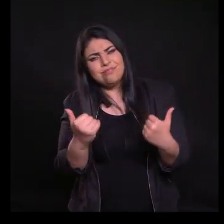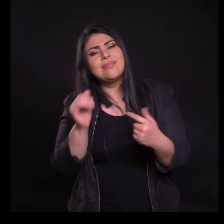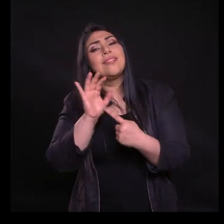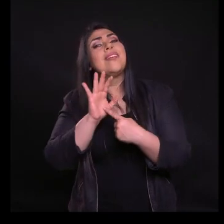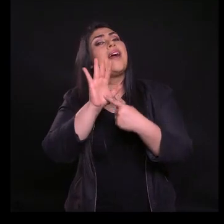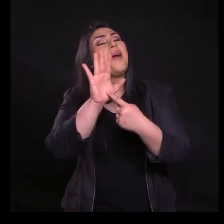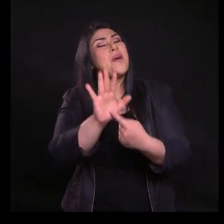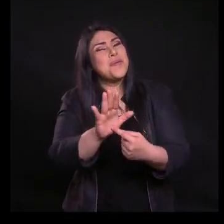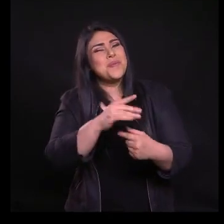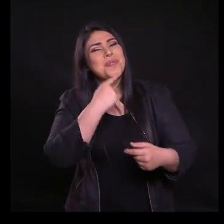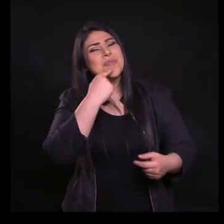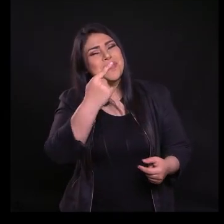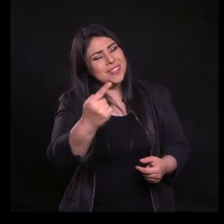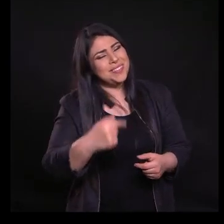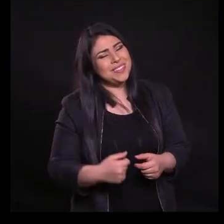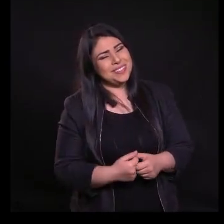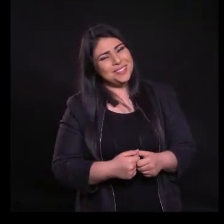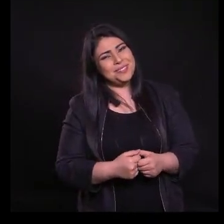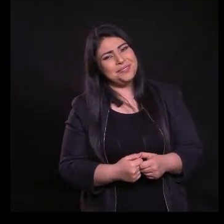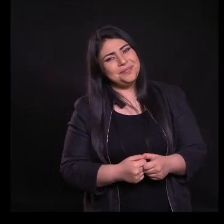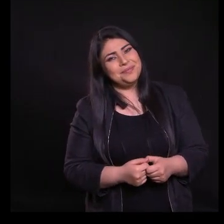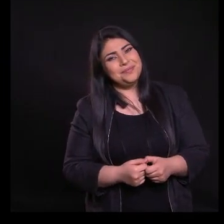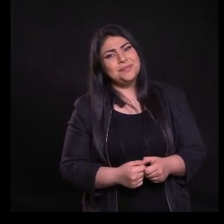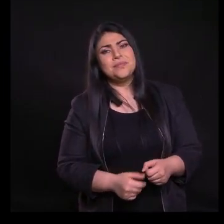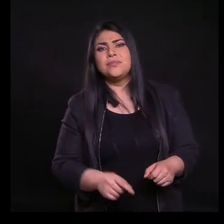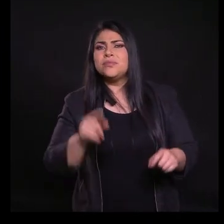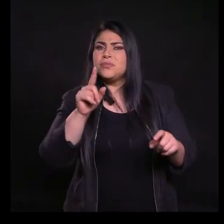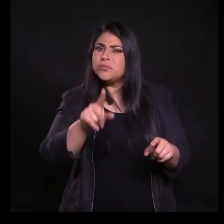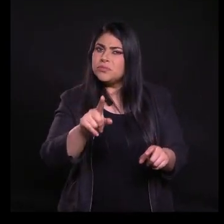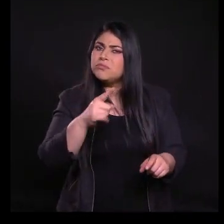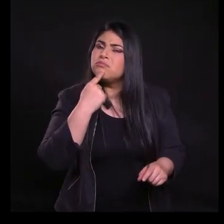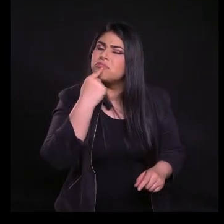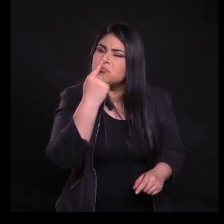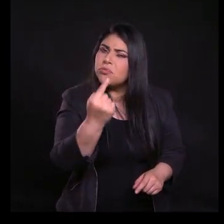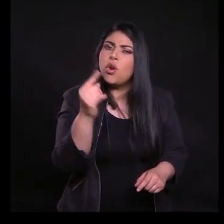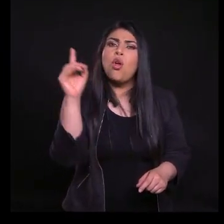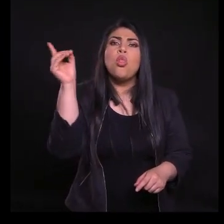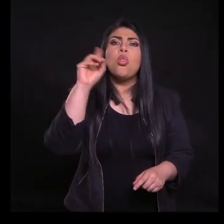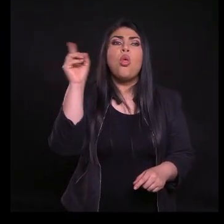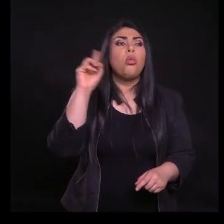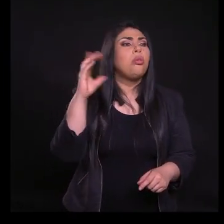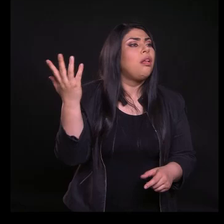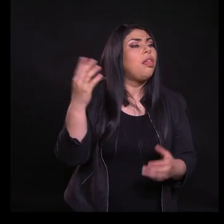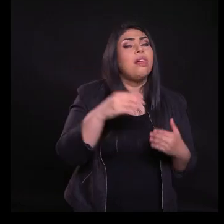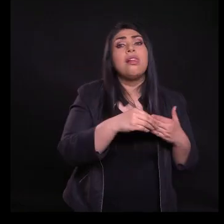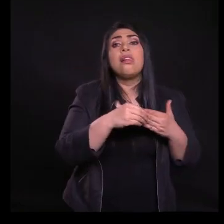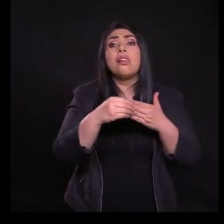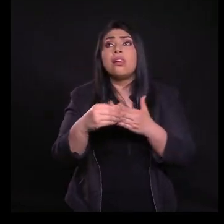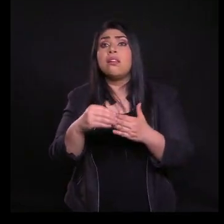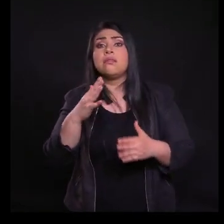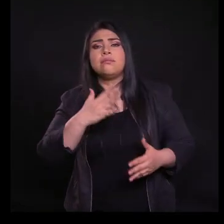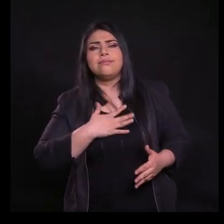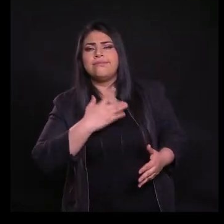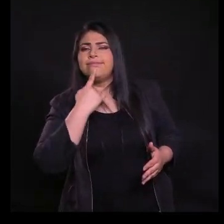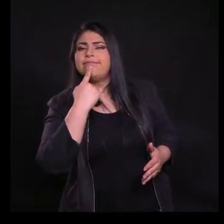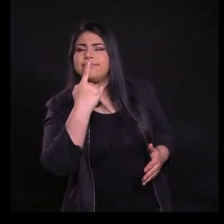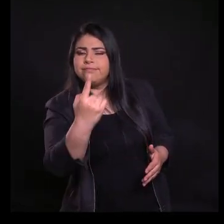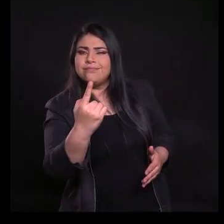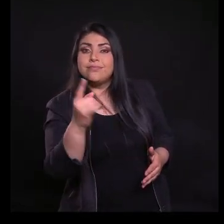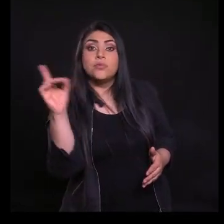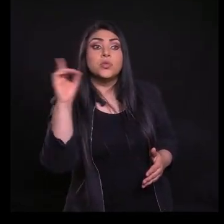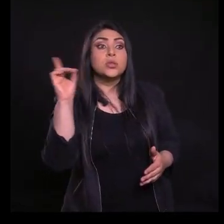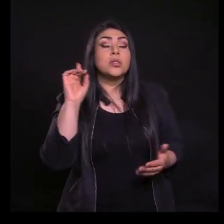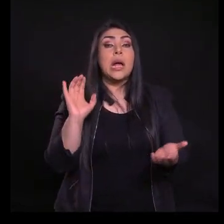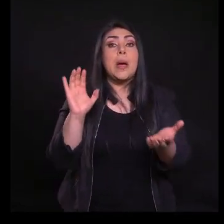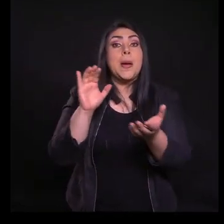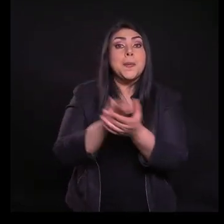para poder decirte lo que tienes que decir para poder decirte por donde debes encaminarte donde debes llevar tu matrimonio